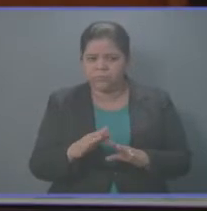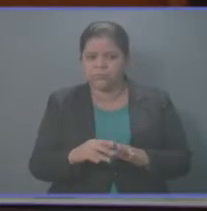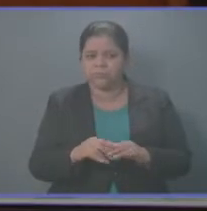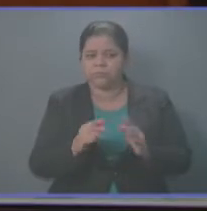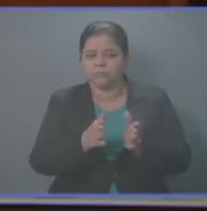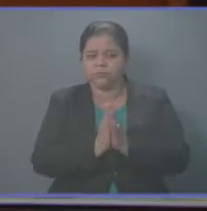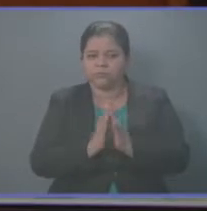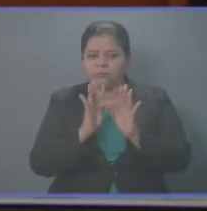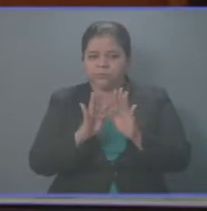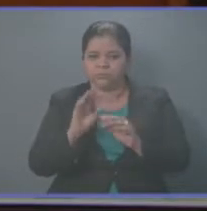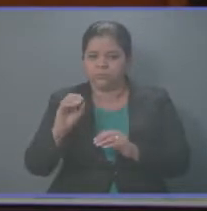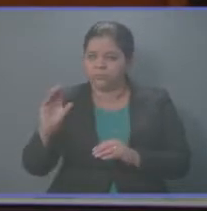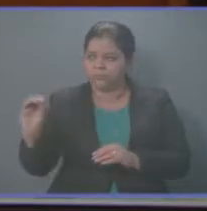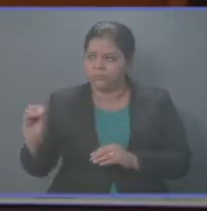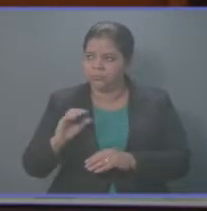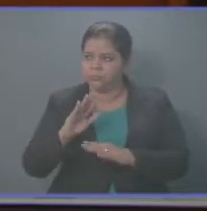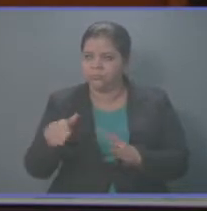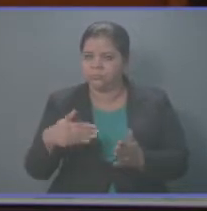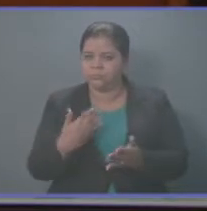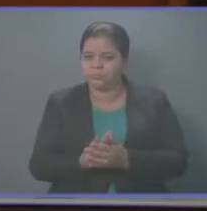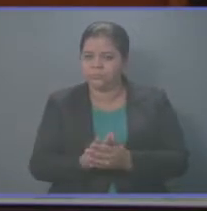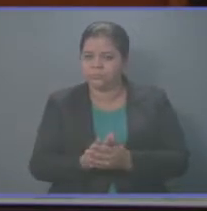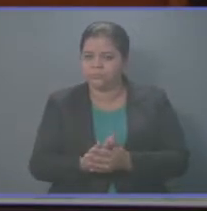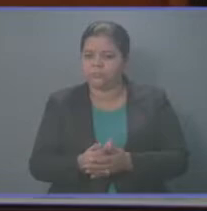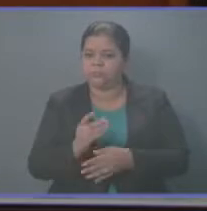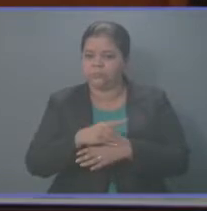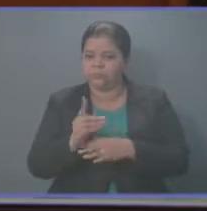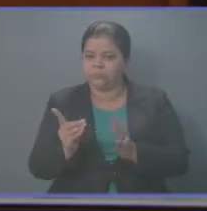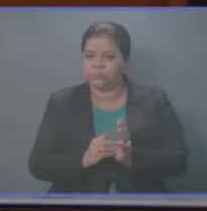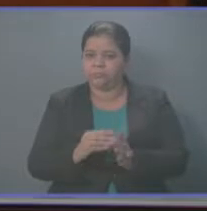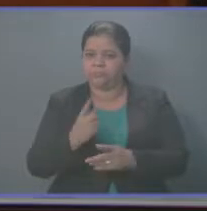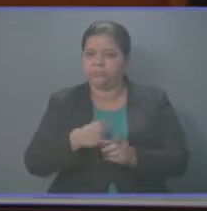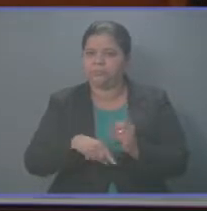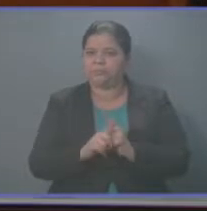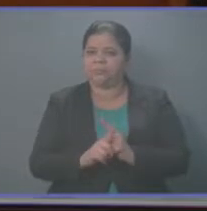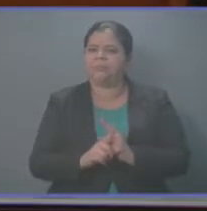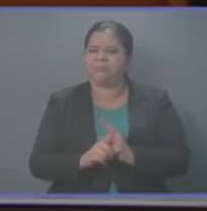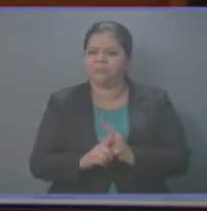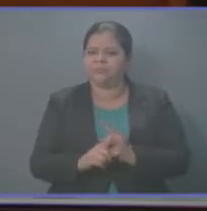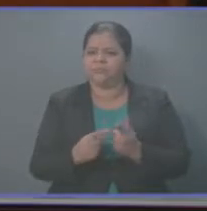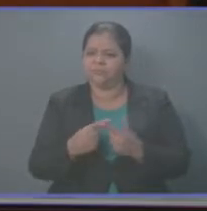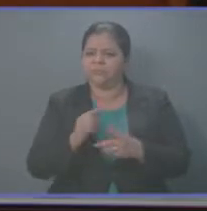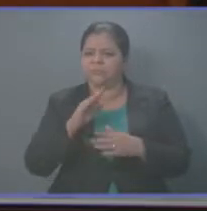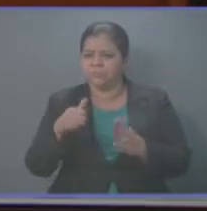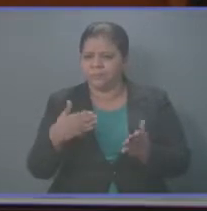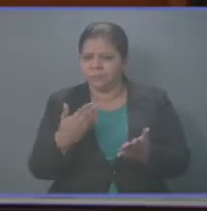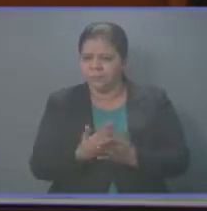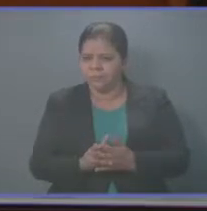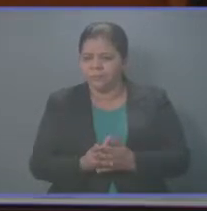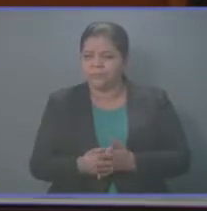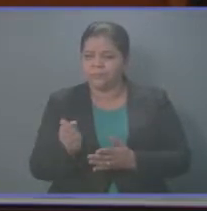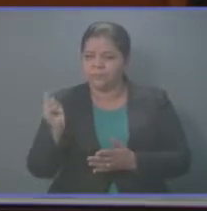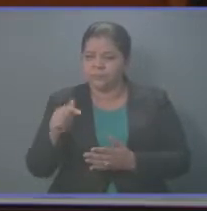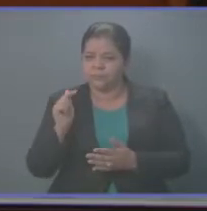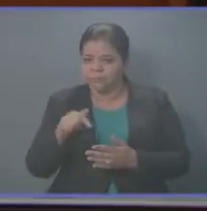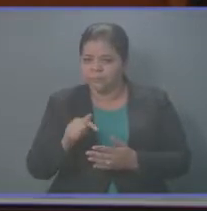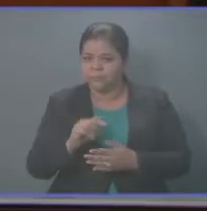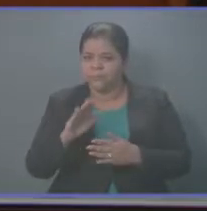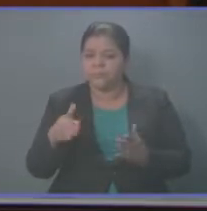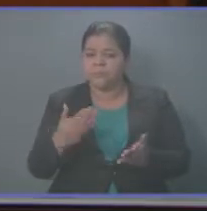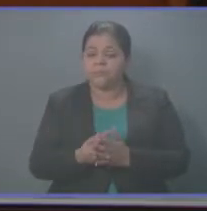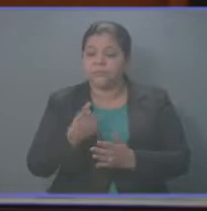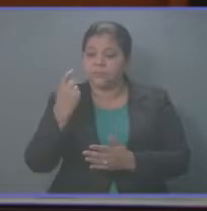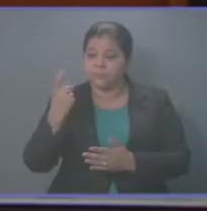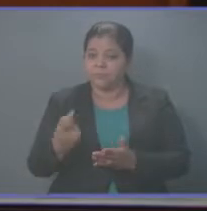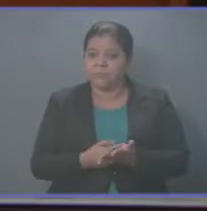900, resultado con los diputados suplentes. Y se dijo que era precisamente por eso, por la falta